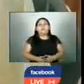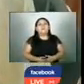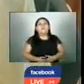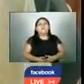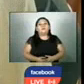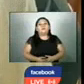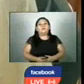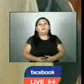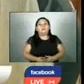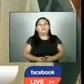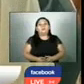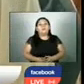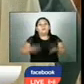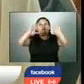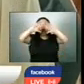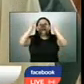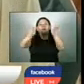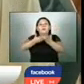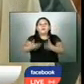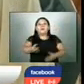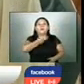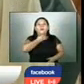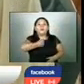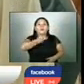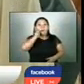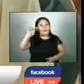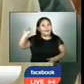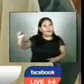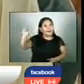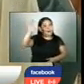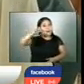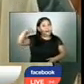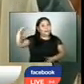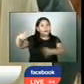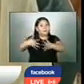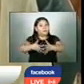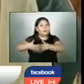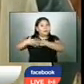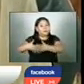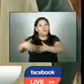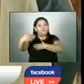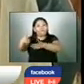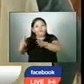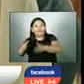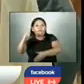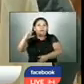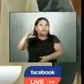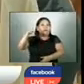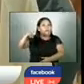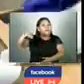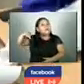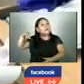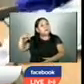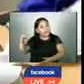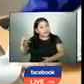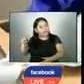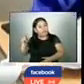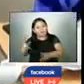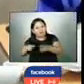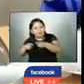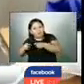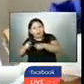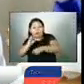Y en más noticias internacionales, en Estados Unidos, los Centros para el Control y Prevención de Enfermedades